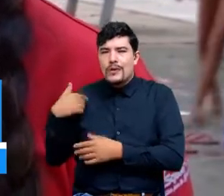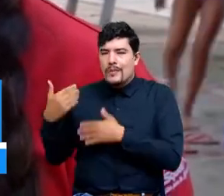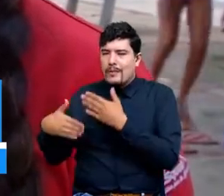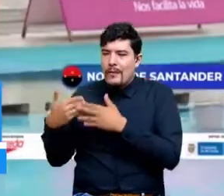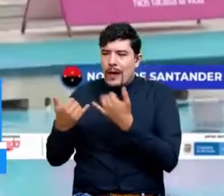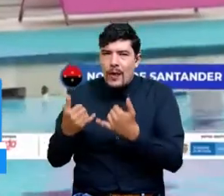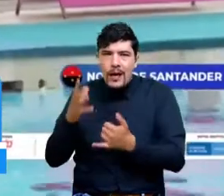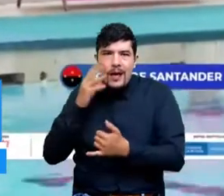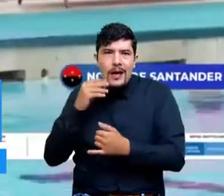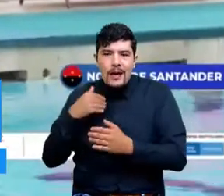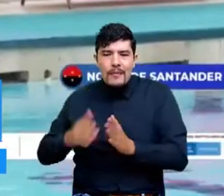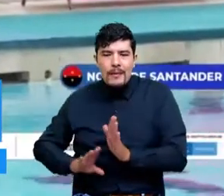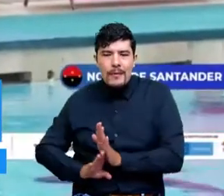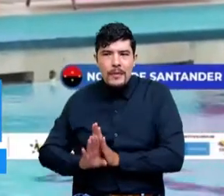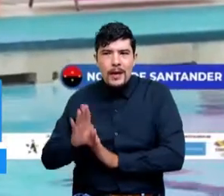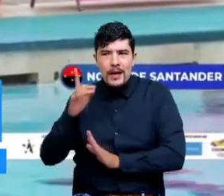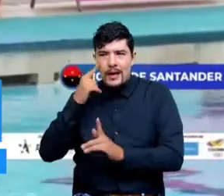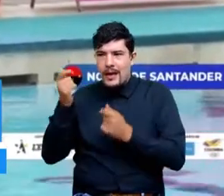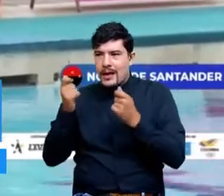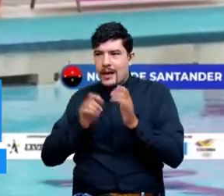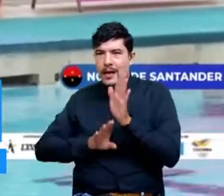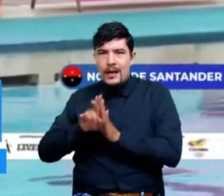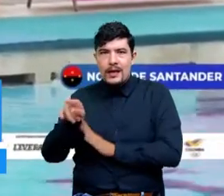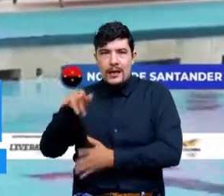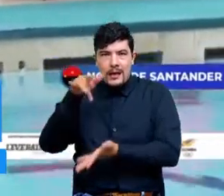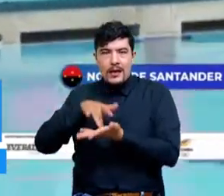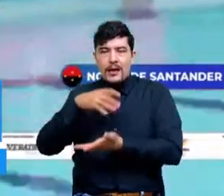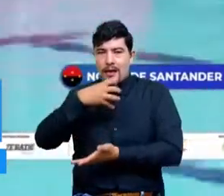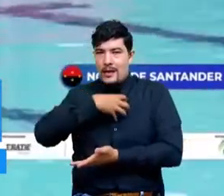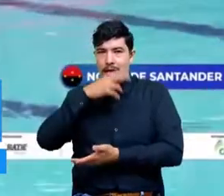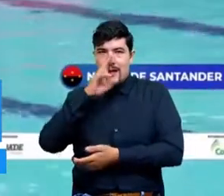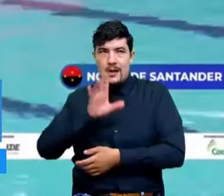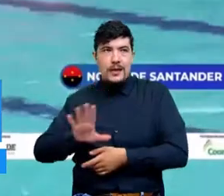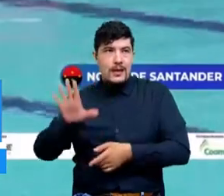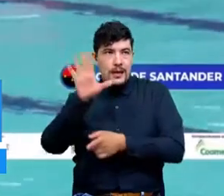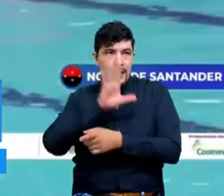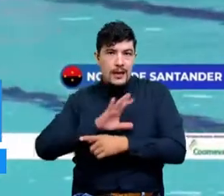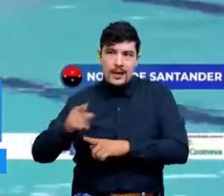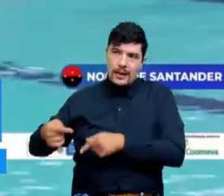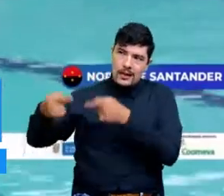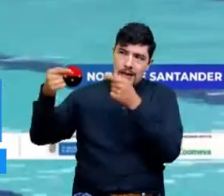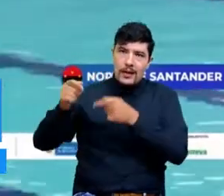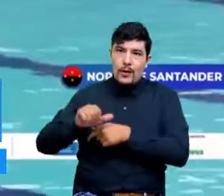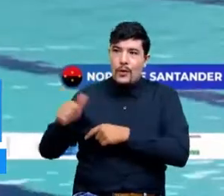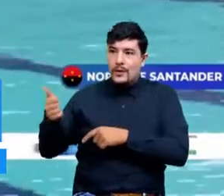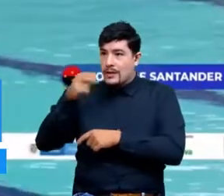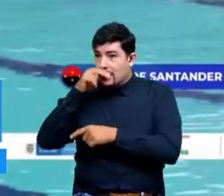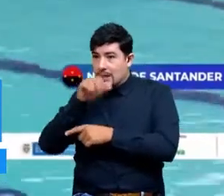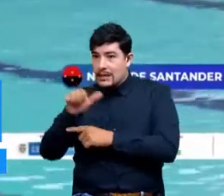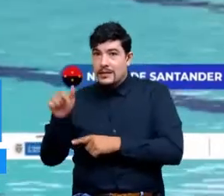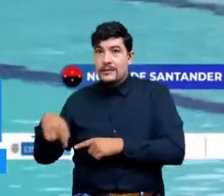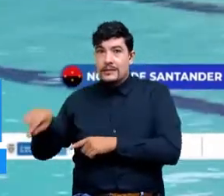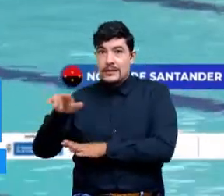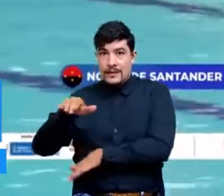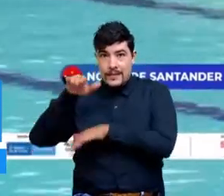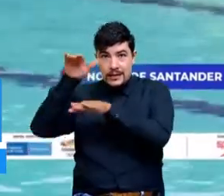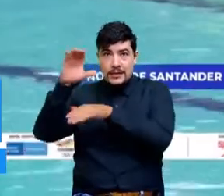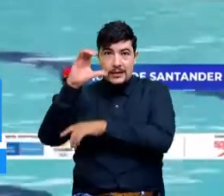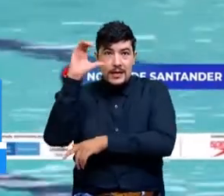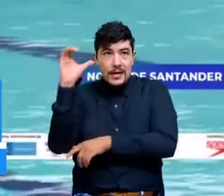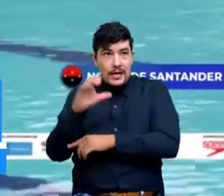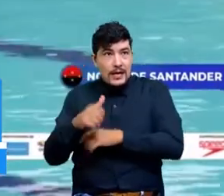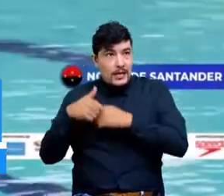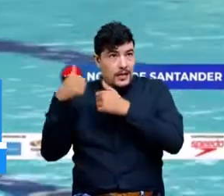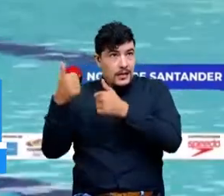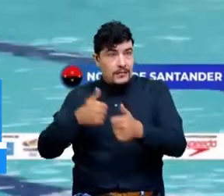esa expectativa de cómo les iba a ir ya compitiendo en un campeonato nacional, reenfrentándose a las niñas que son Selección Colombia, y pues lo